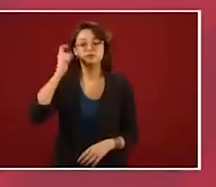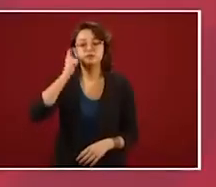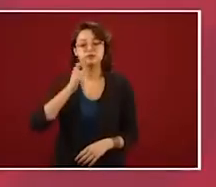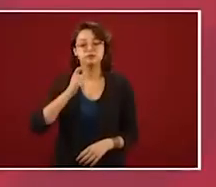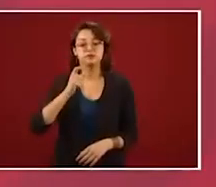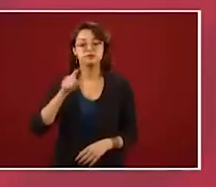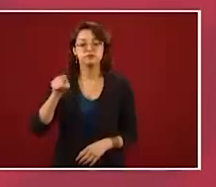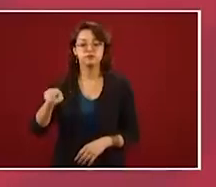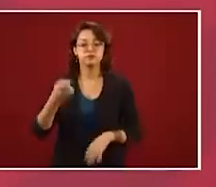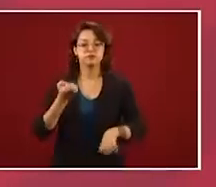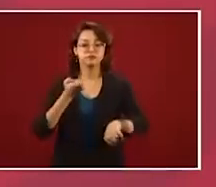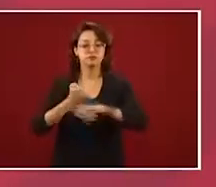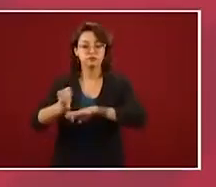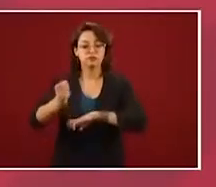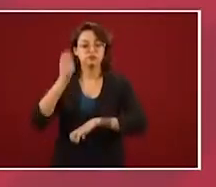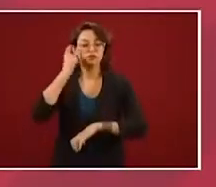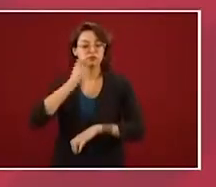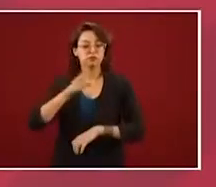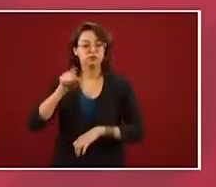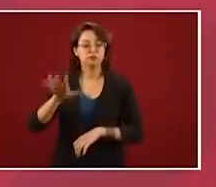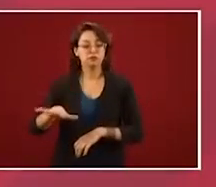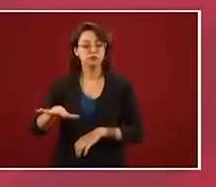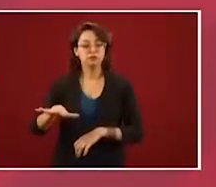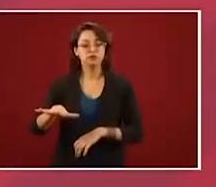es el estado